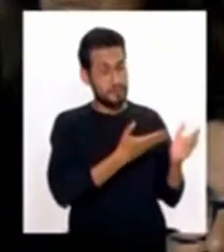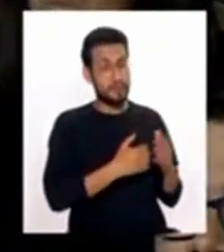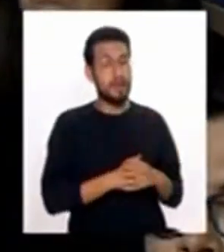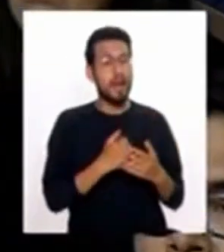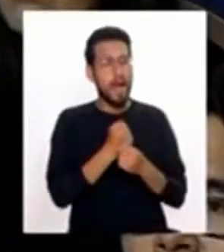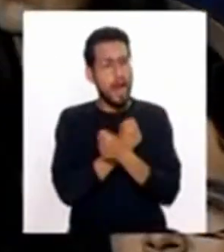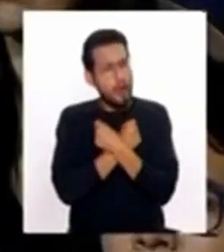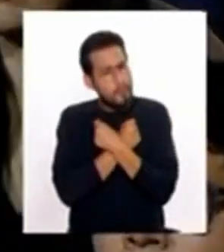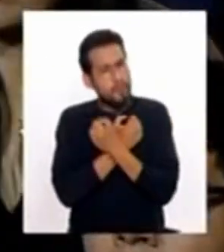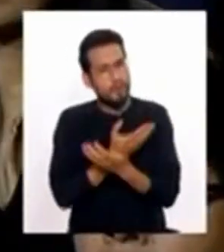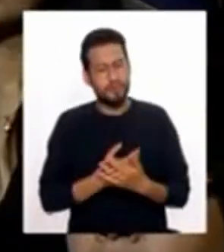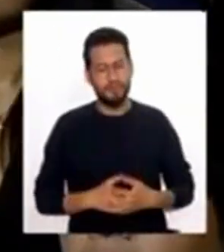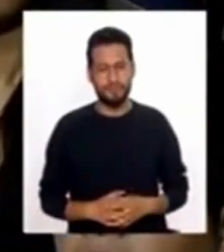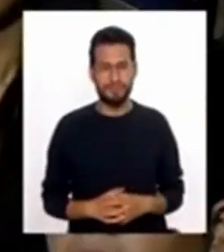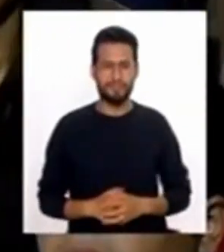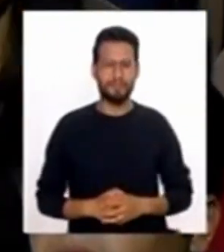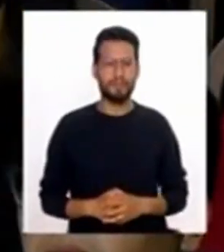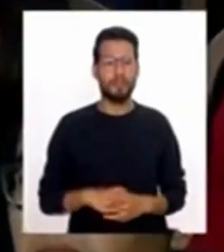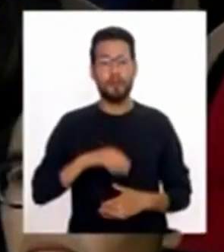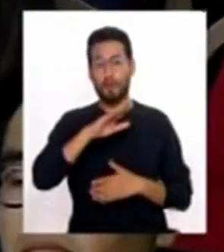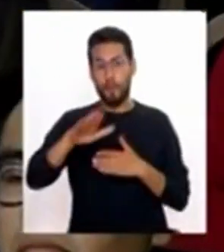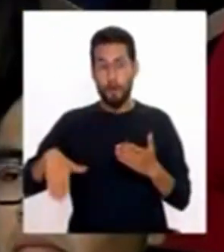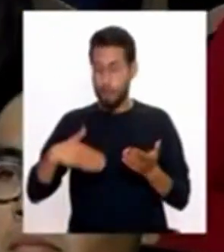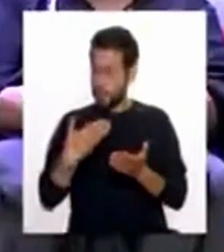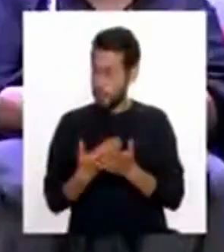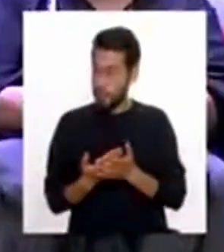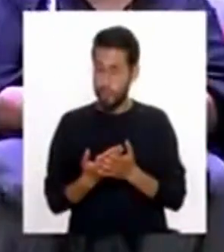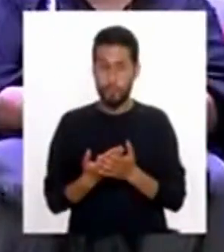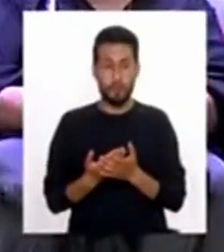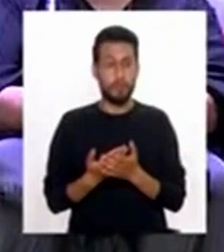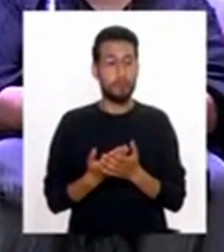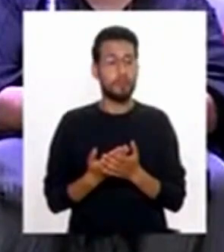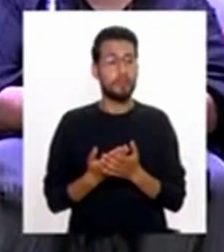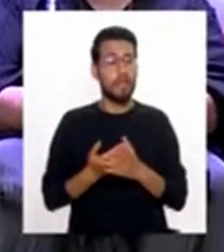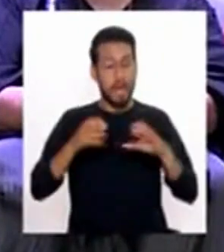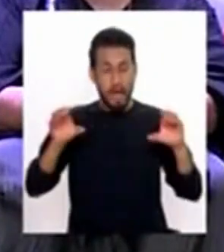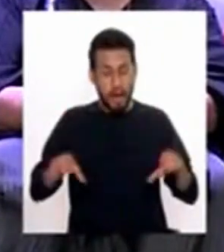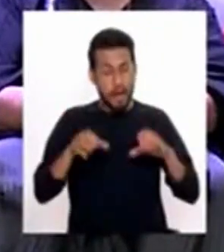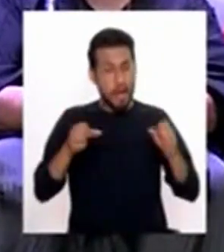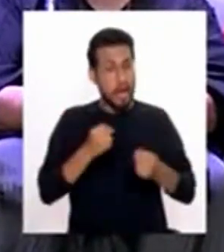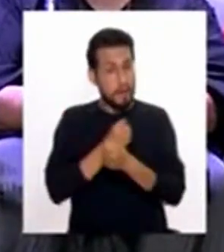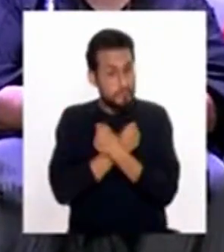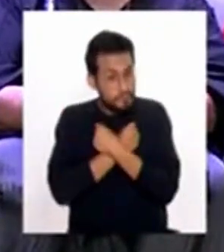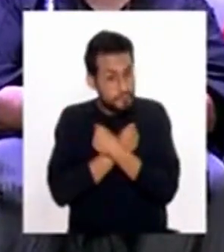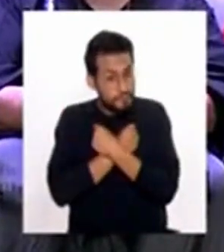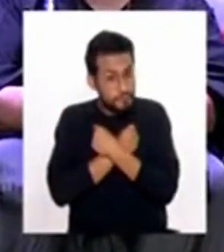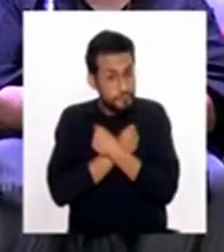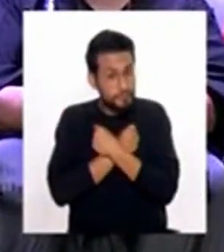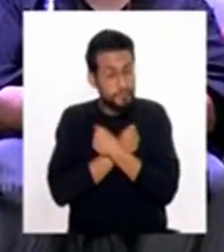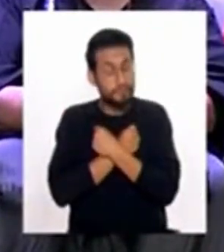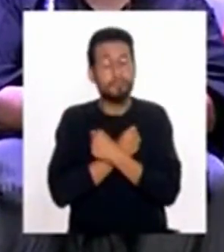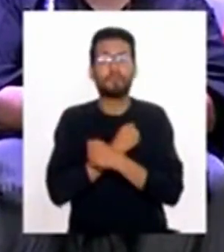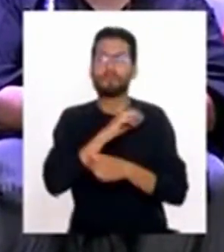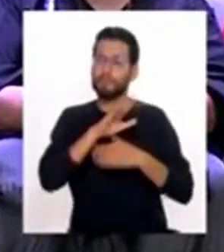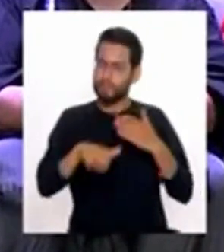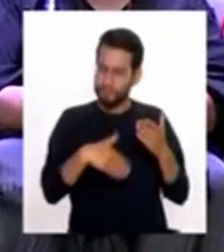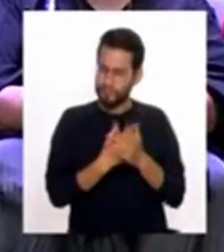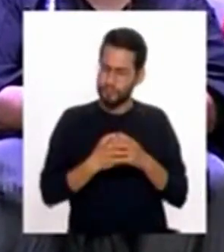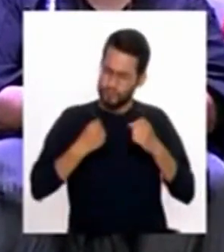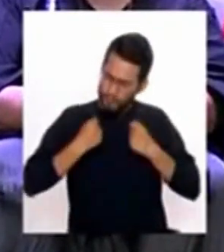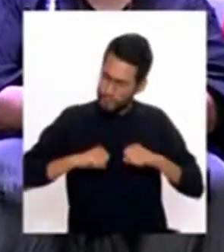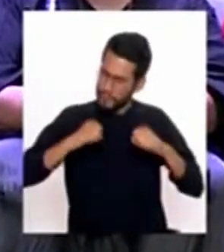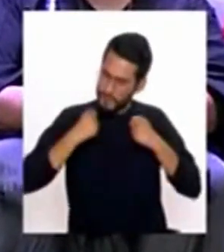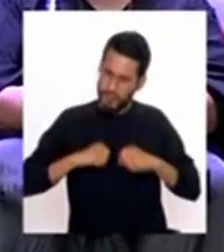con amor. Todo aquello que se hace con amor, todo